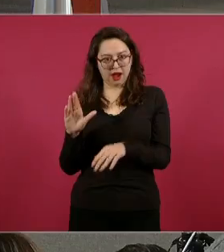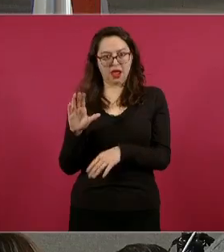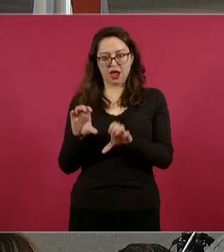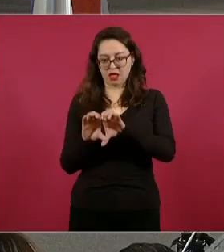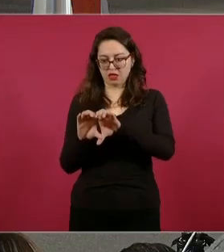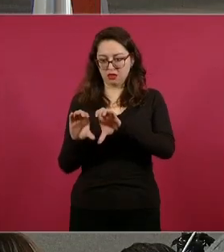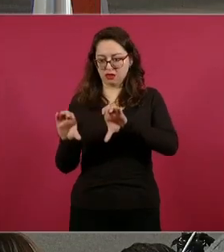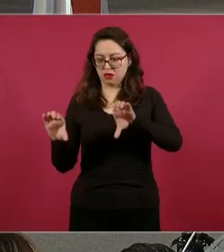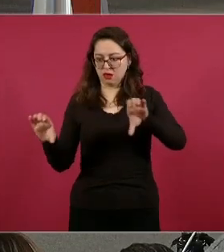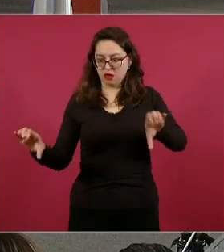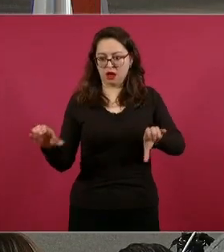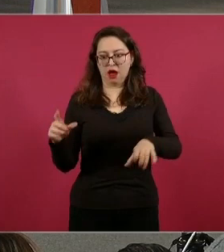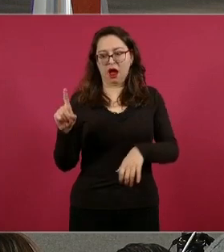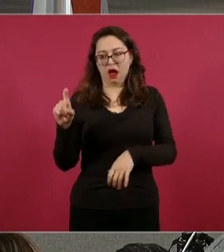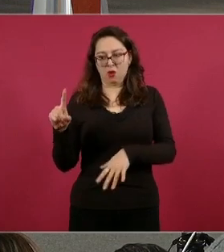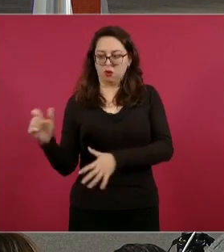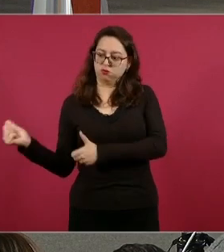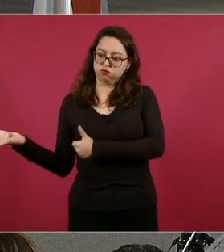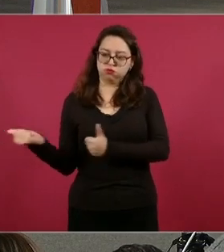la Ciudad de México o